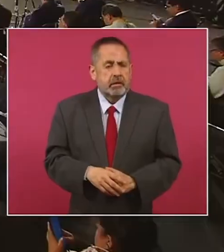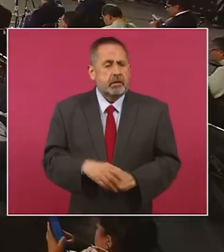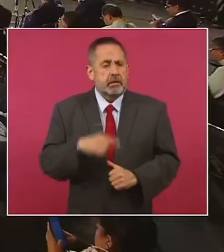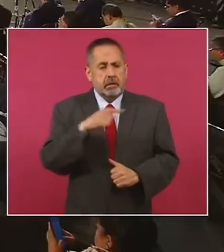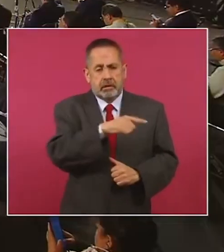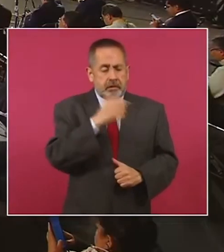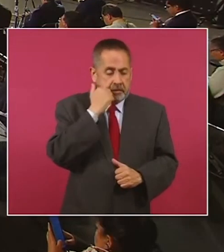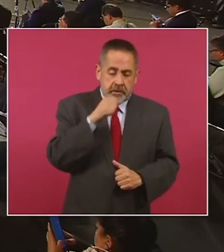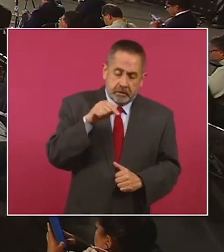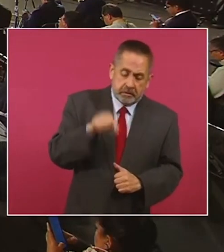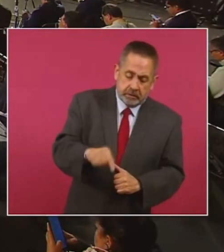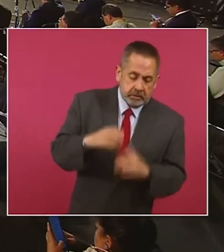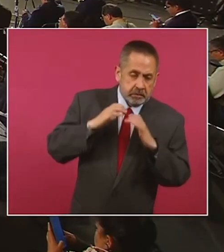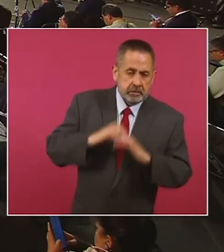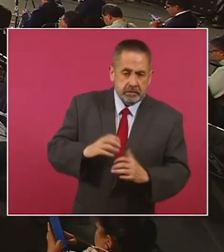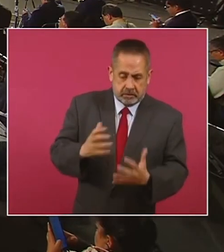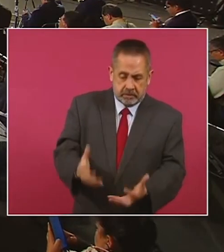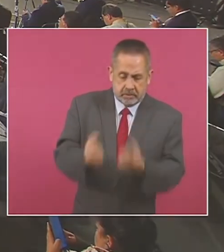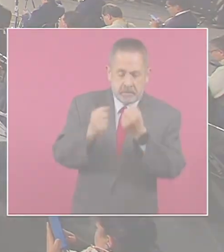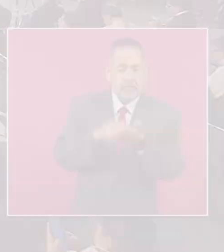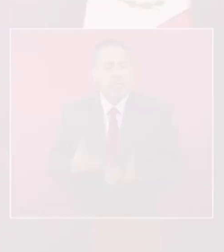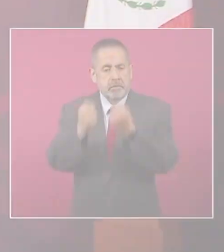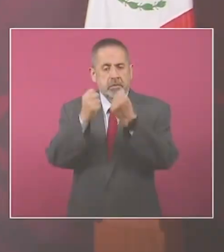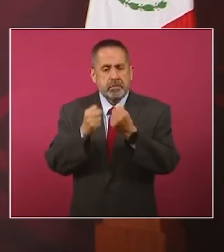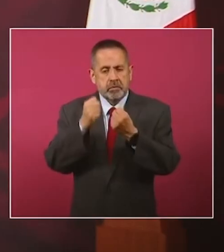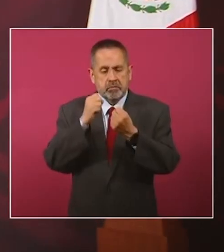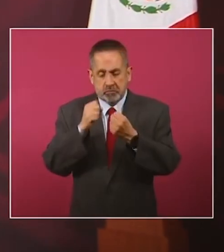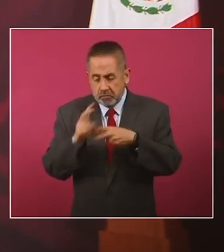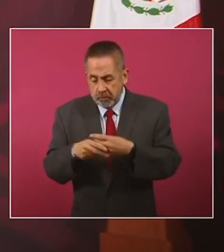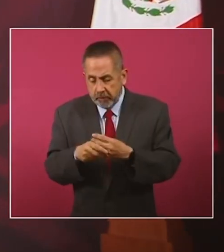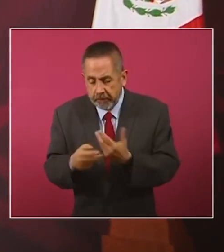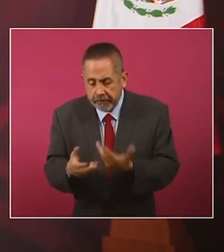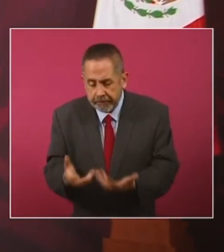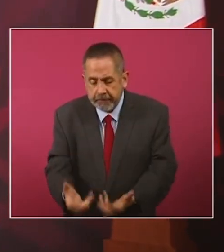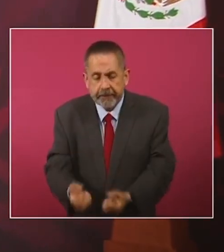del rescate de los mineros de Pasta de Concho, es una